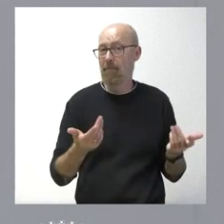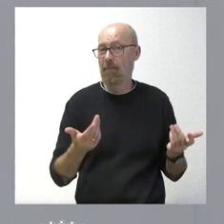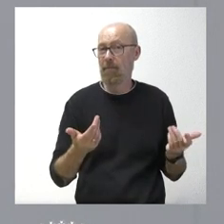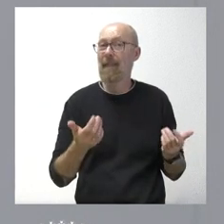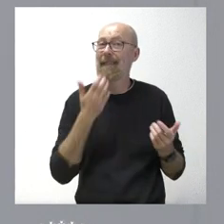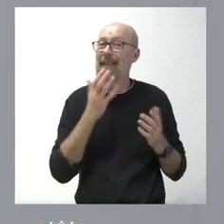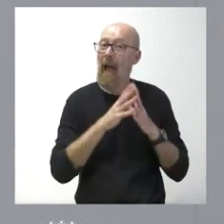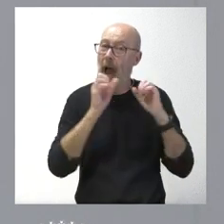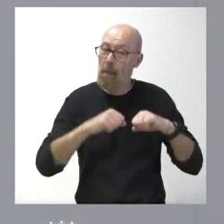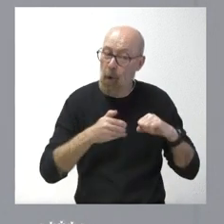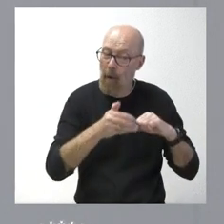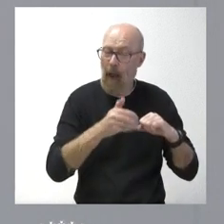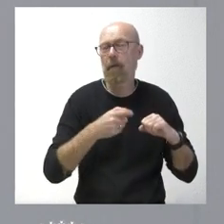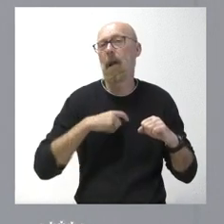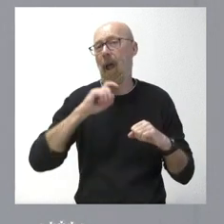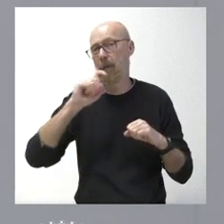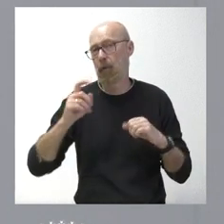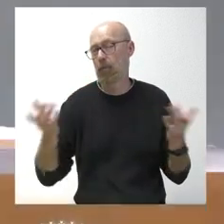a aprobarlo se lo comunicaremos